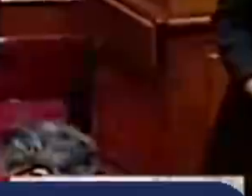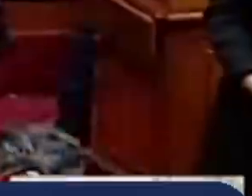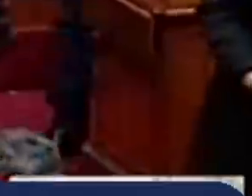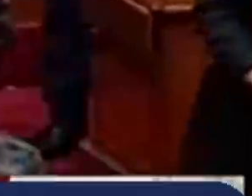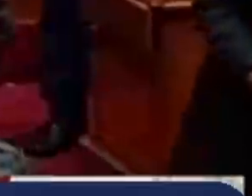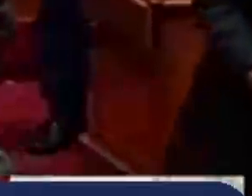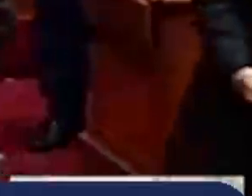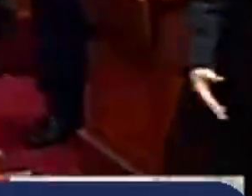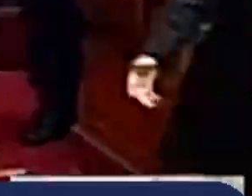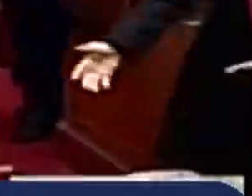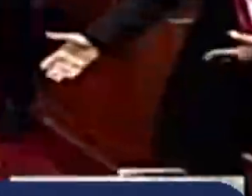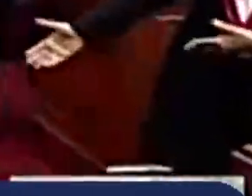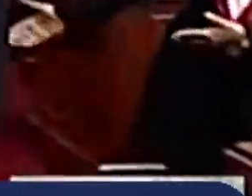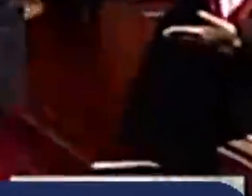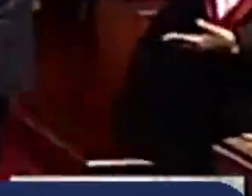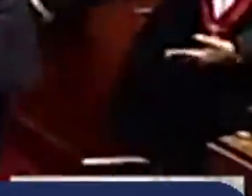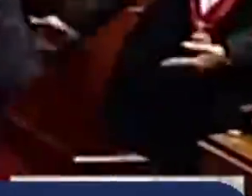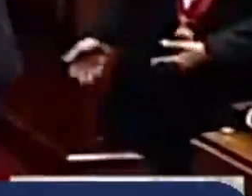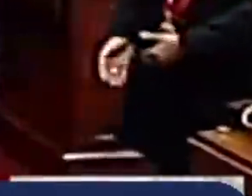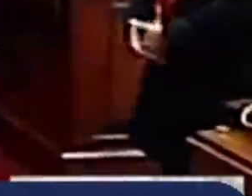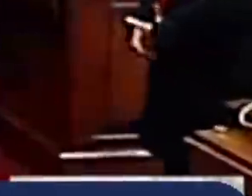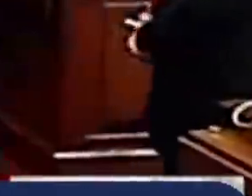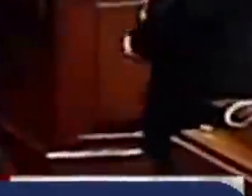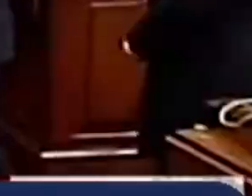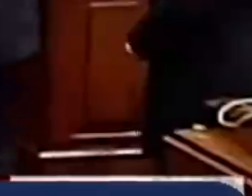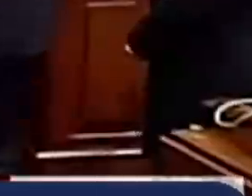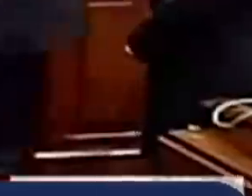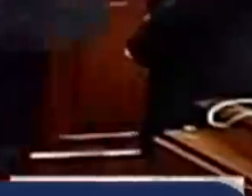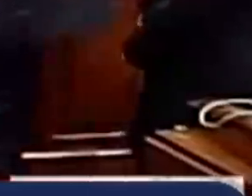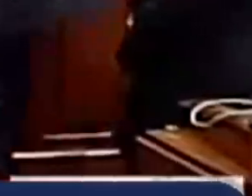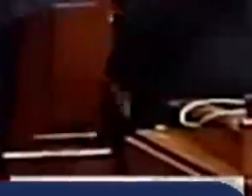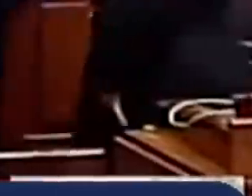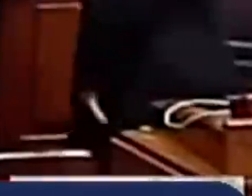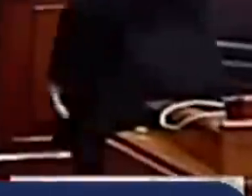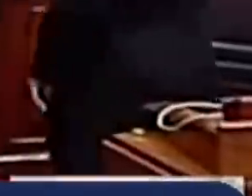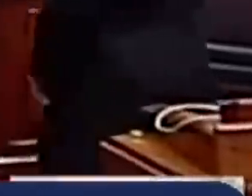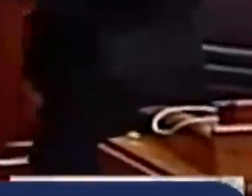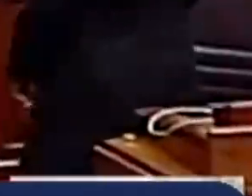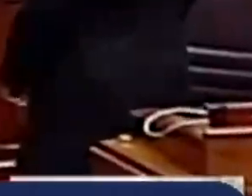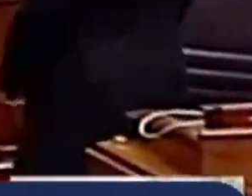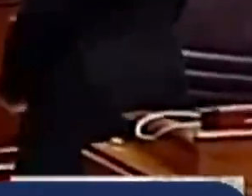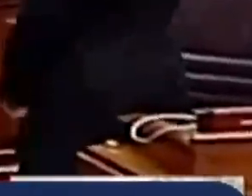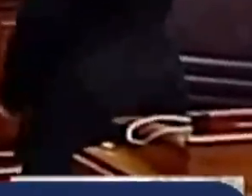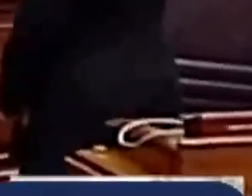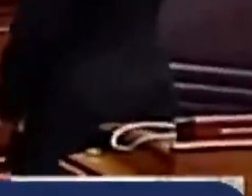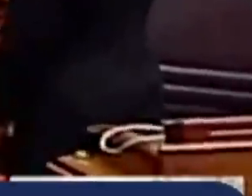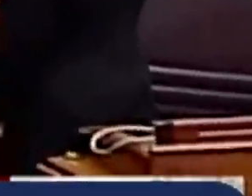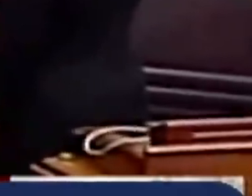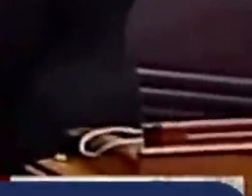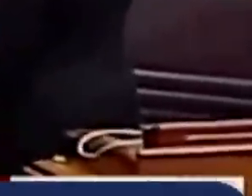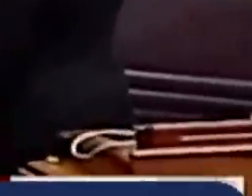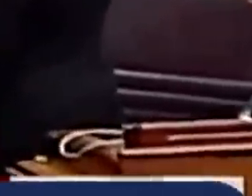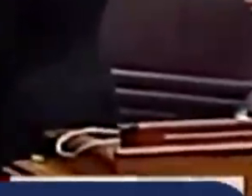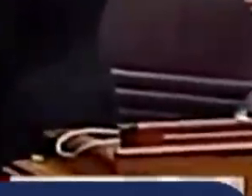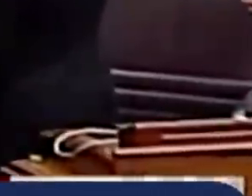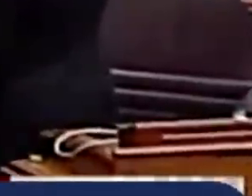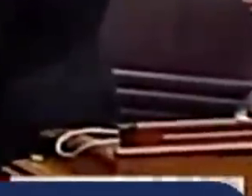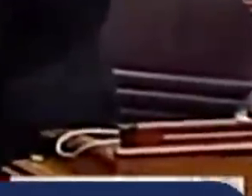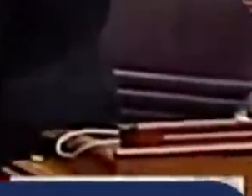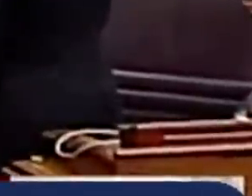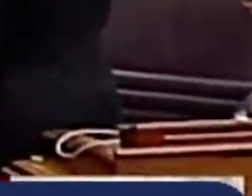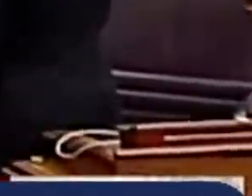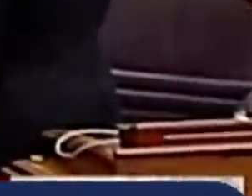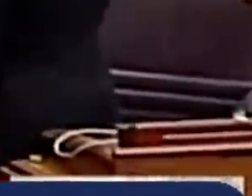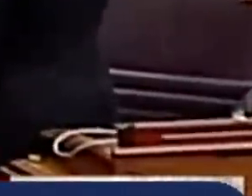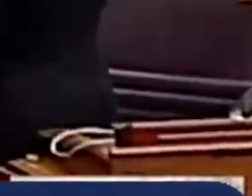el Progreso, Enrique Juan Pujada, de Podemos Perú, y Patricia Rosa Chirinos Venegas, de Avanza País. En minutos se